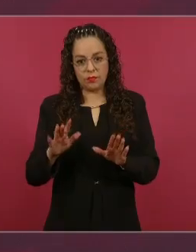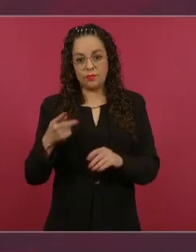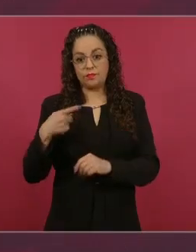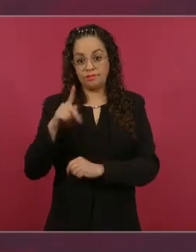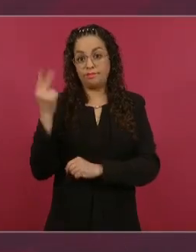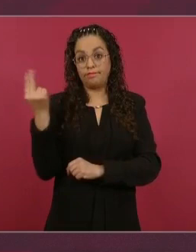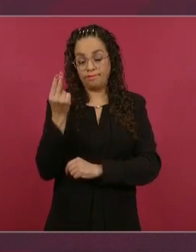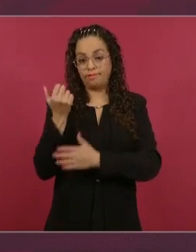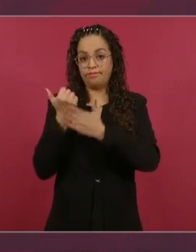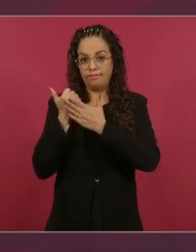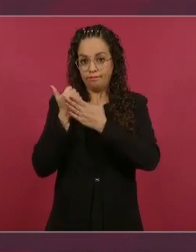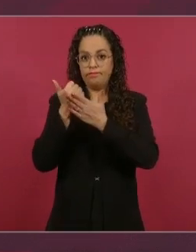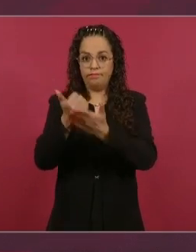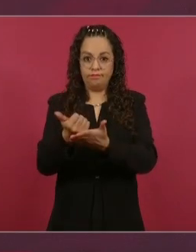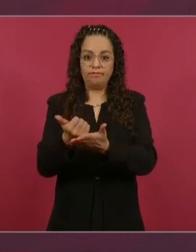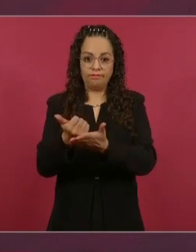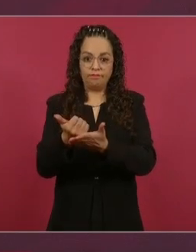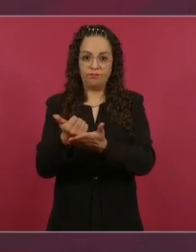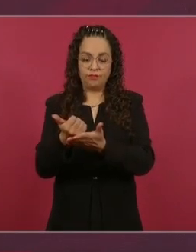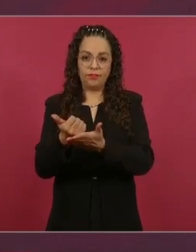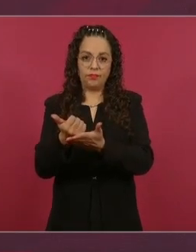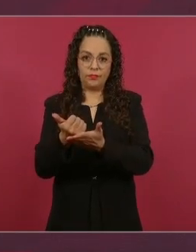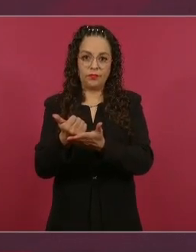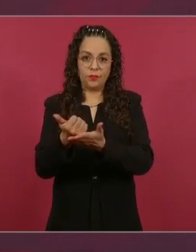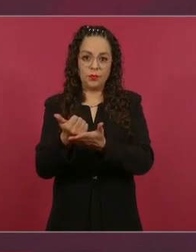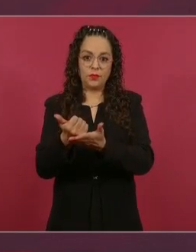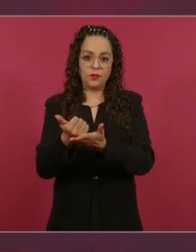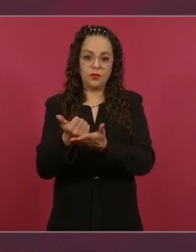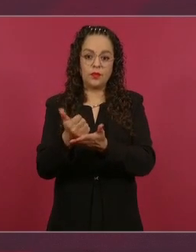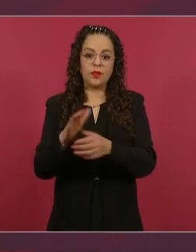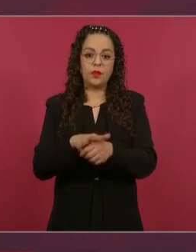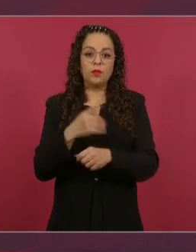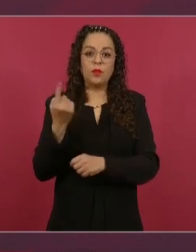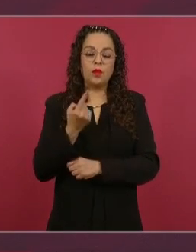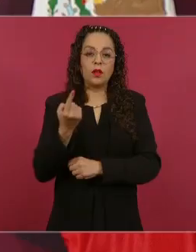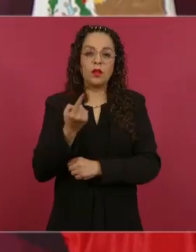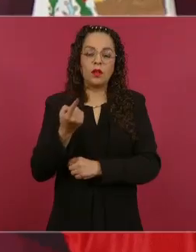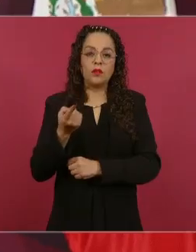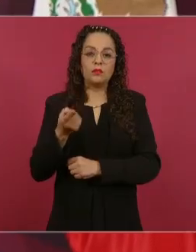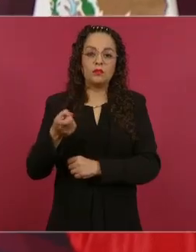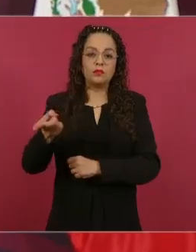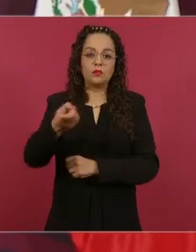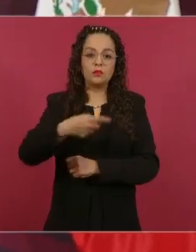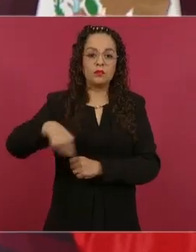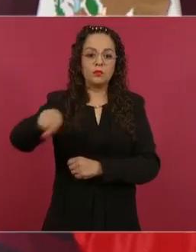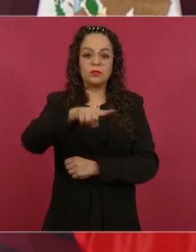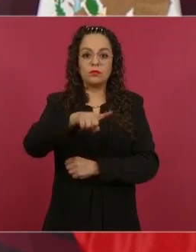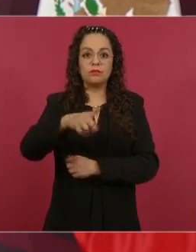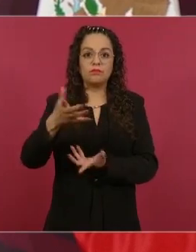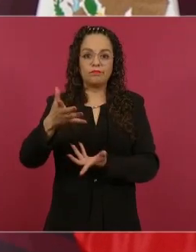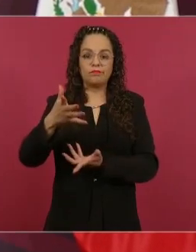pero se están atendiendo caminos, derrumbes,